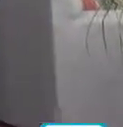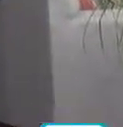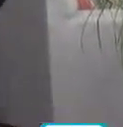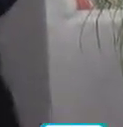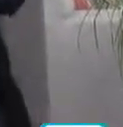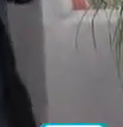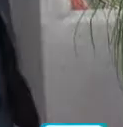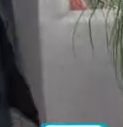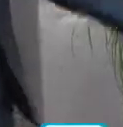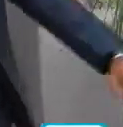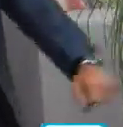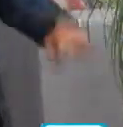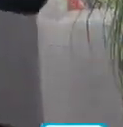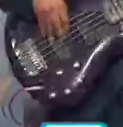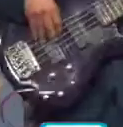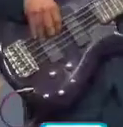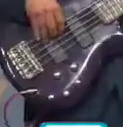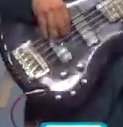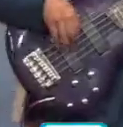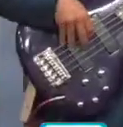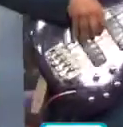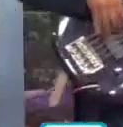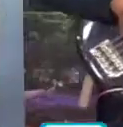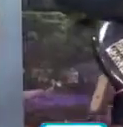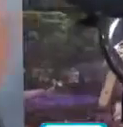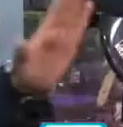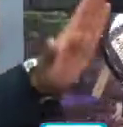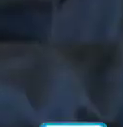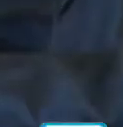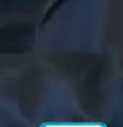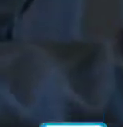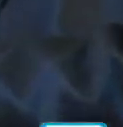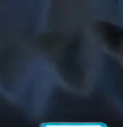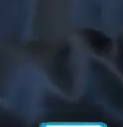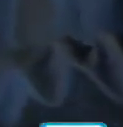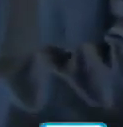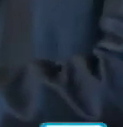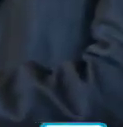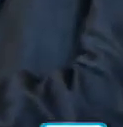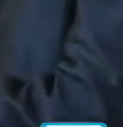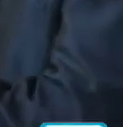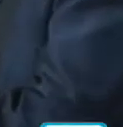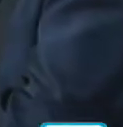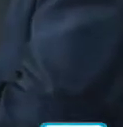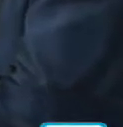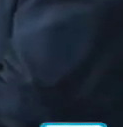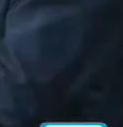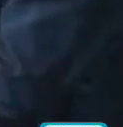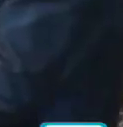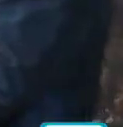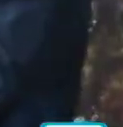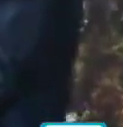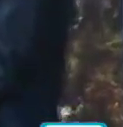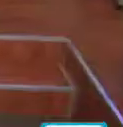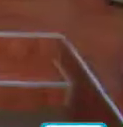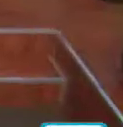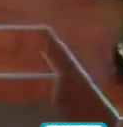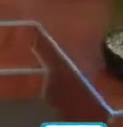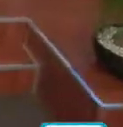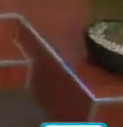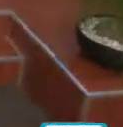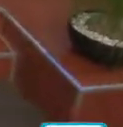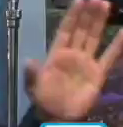buena mujer. Que aquí conmigo ni amor ni nada te faltarán. sabía